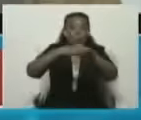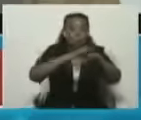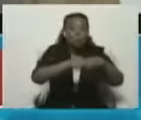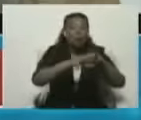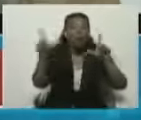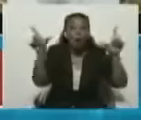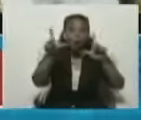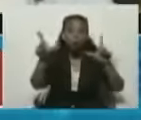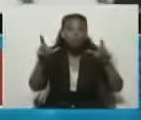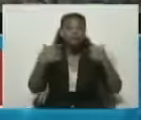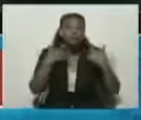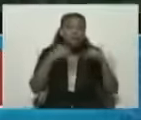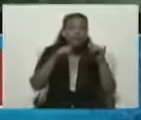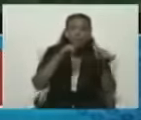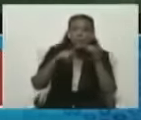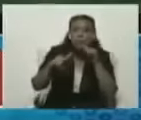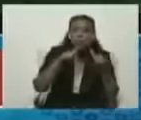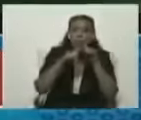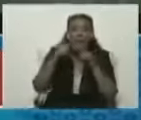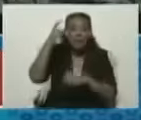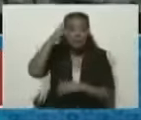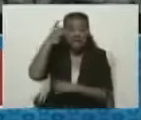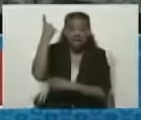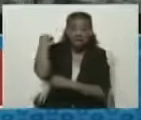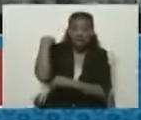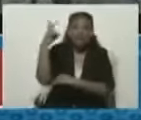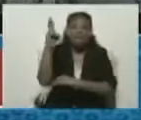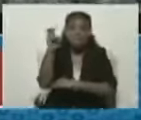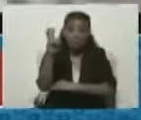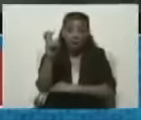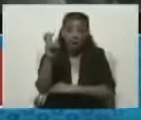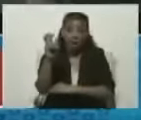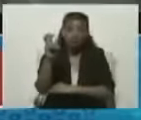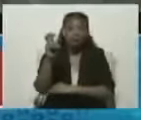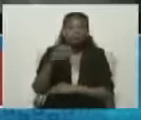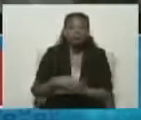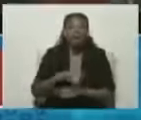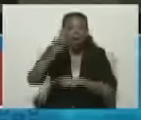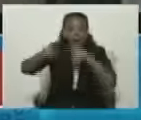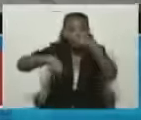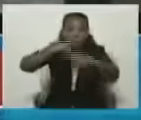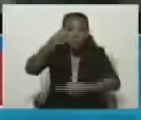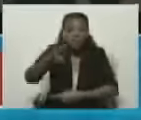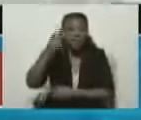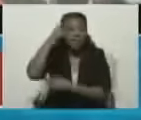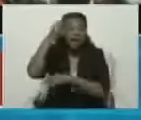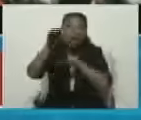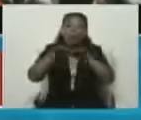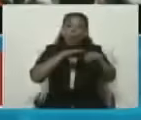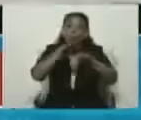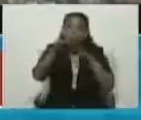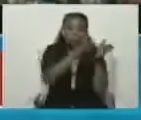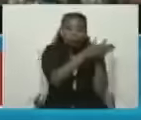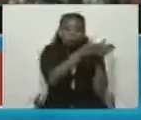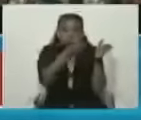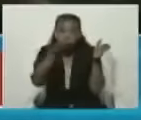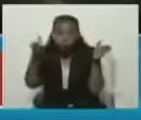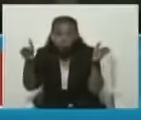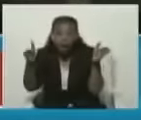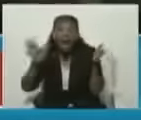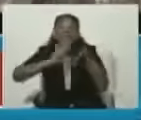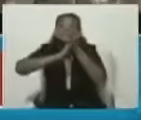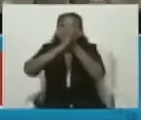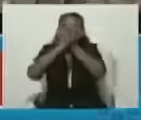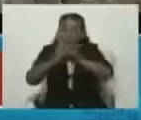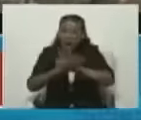medios de comunicación que entre el día de ayer y el próximo día jueves estaremos en